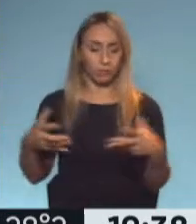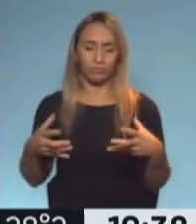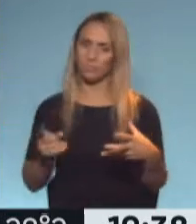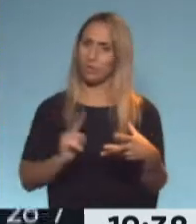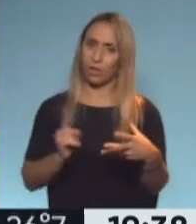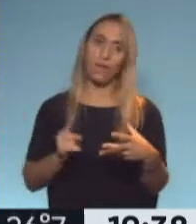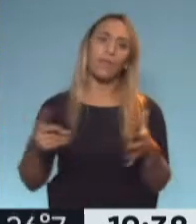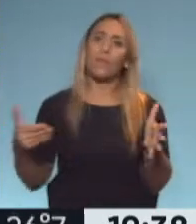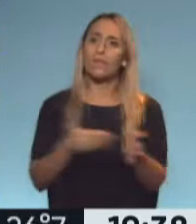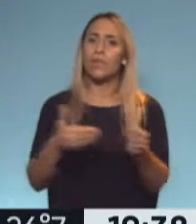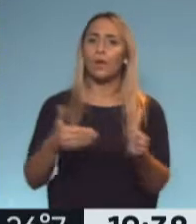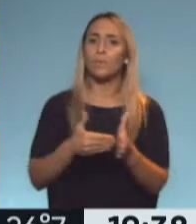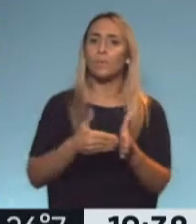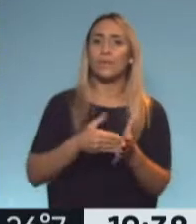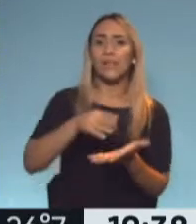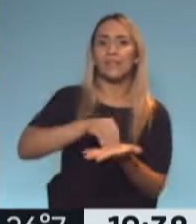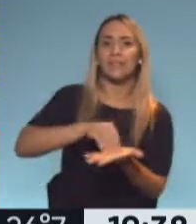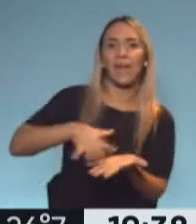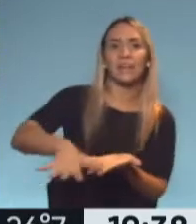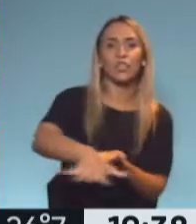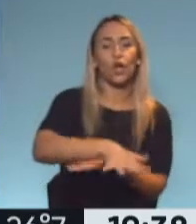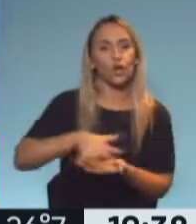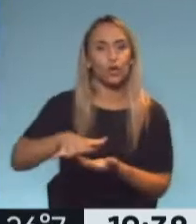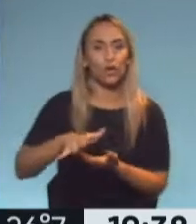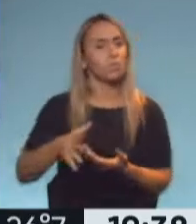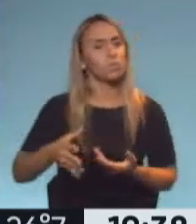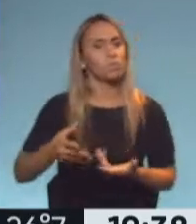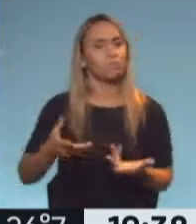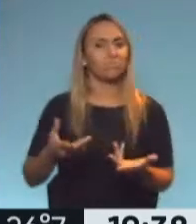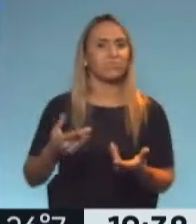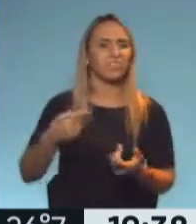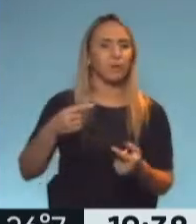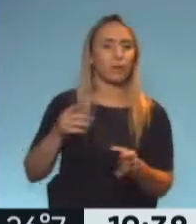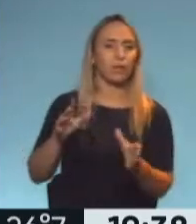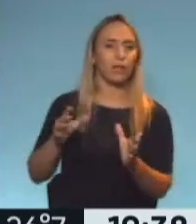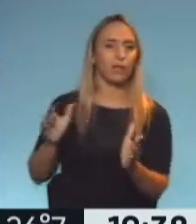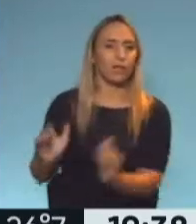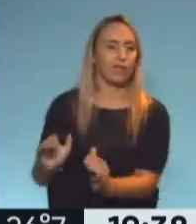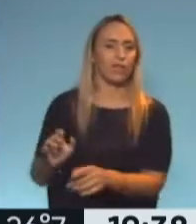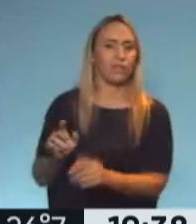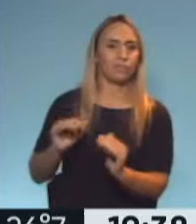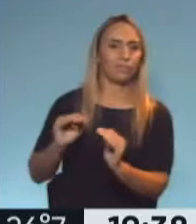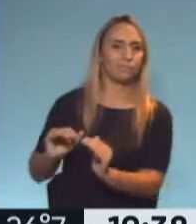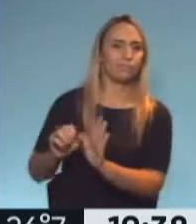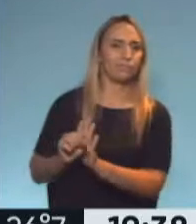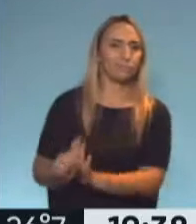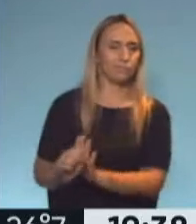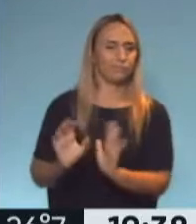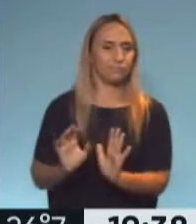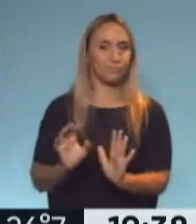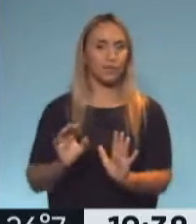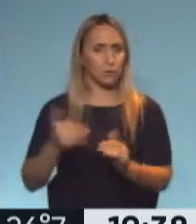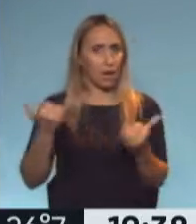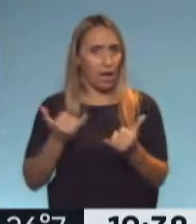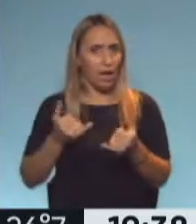al territorio de que se trate. Pocas veces visibilizada, ¿no? Pocas veces visibilizada, a los tipos de productores que existen, desde pequeños productores,